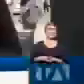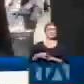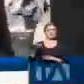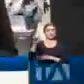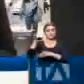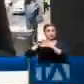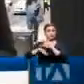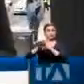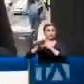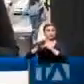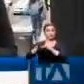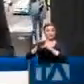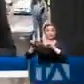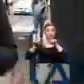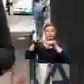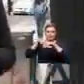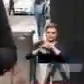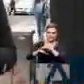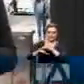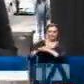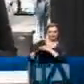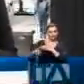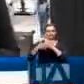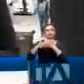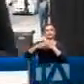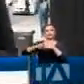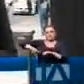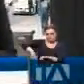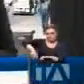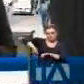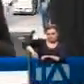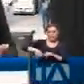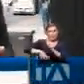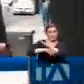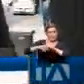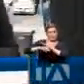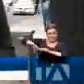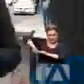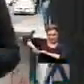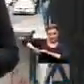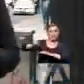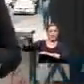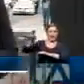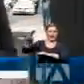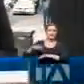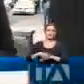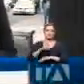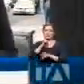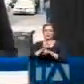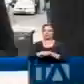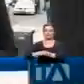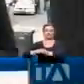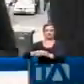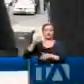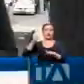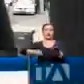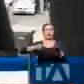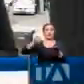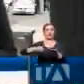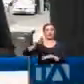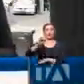Petro Amazonas, Lago Norte 1, e intentaron cerrar las válvulas. En unos momentos más dará inicio a esta audiencia, que será presidida por el